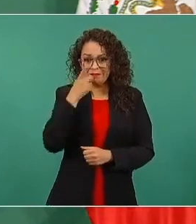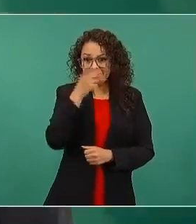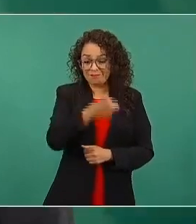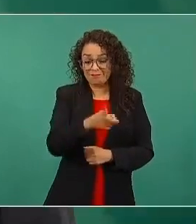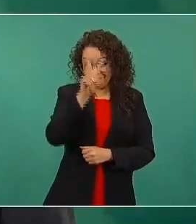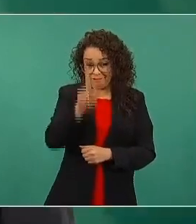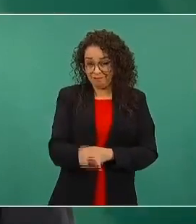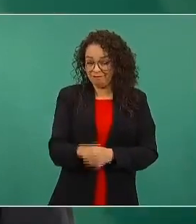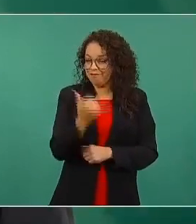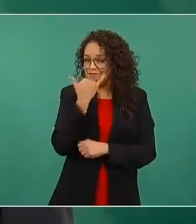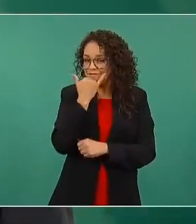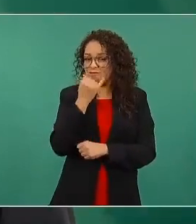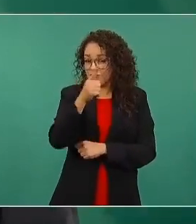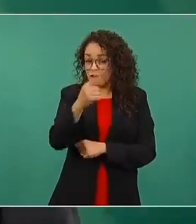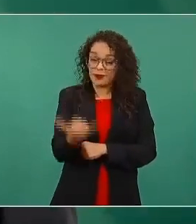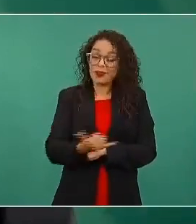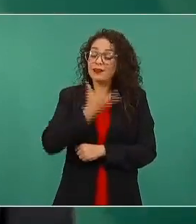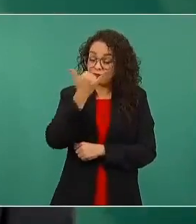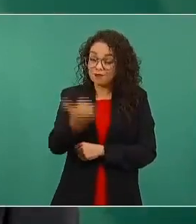equivocado, pero